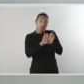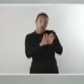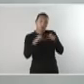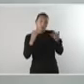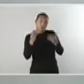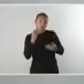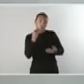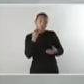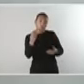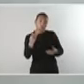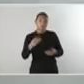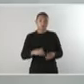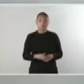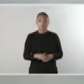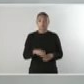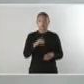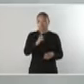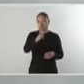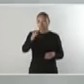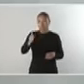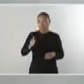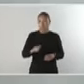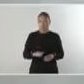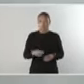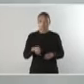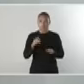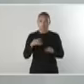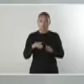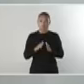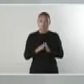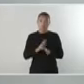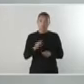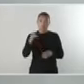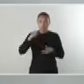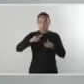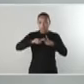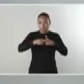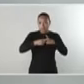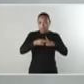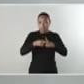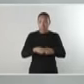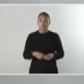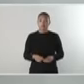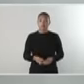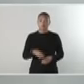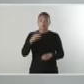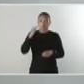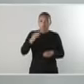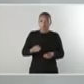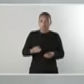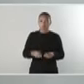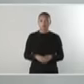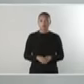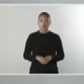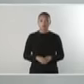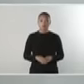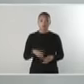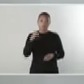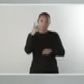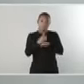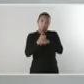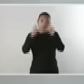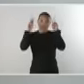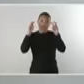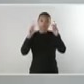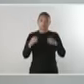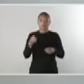los tiempos de intervención Así es que pues ya vamos a iniciar Ahora sí formalmente con el primer tema de este debate